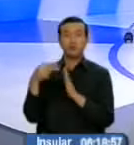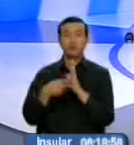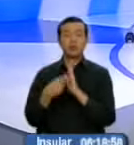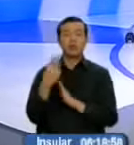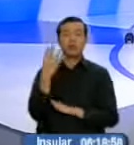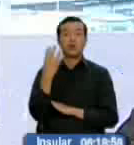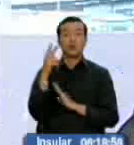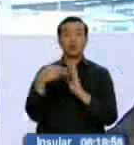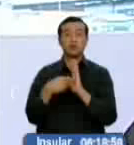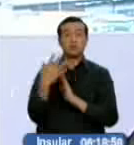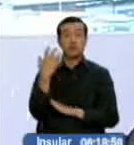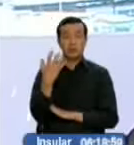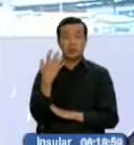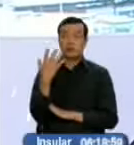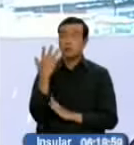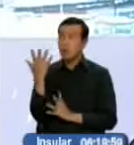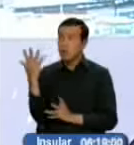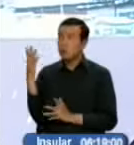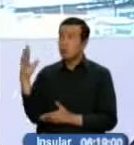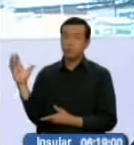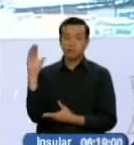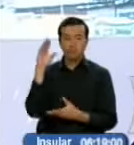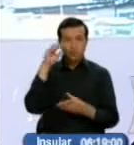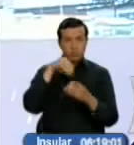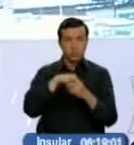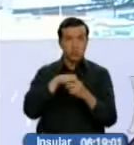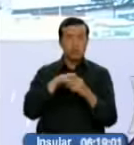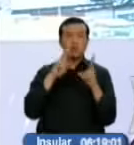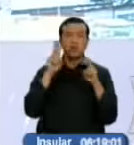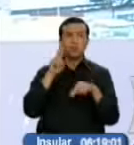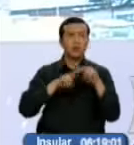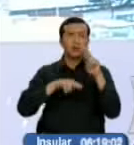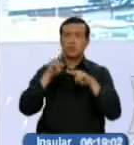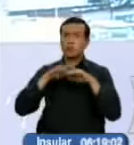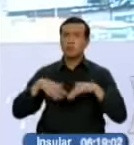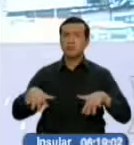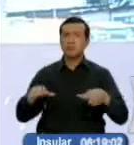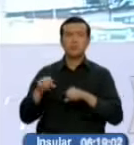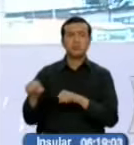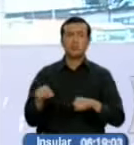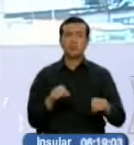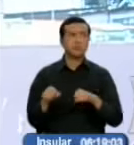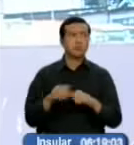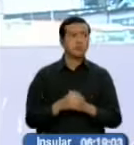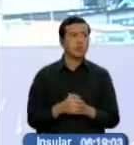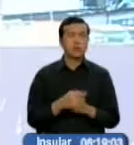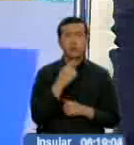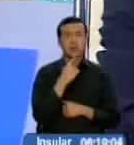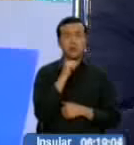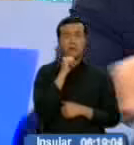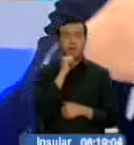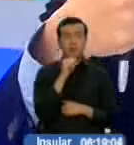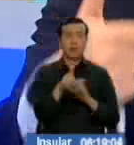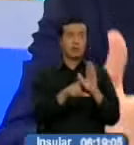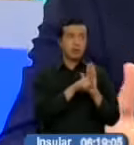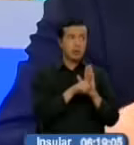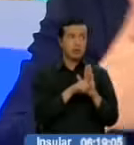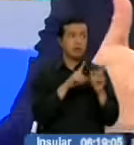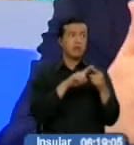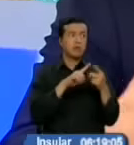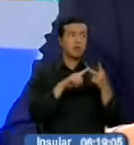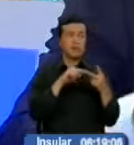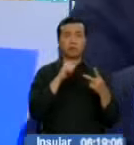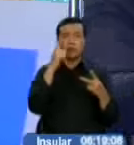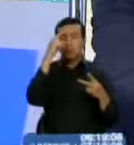el 2015 que hubiera servido, ¿sí?, para lo que es la reconstrucción. Ahora, en este caso, el terremoto. Dice que es la falta de seguridad jurídica,